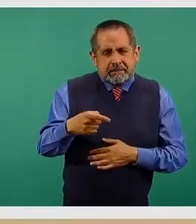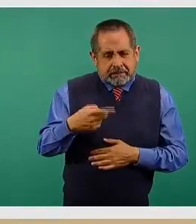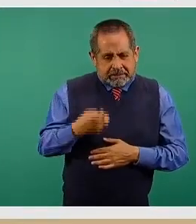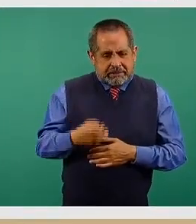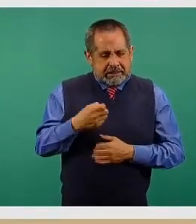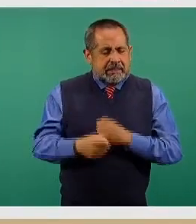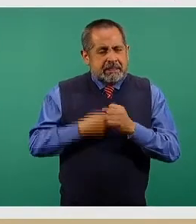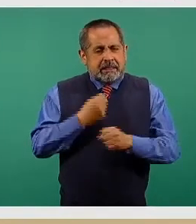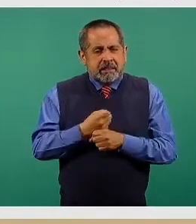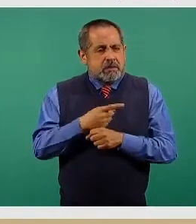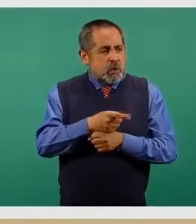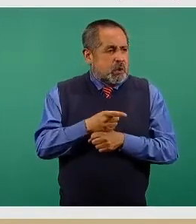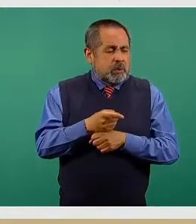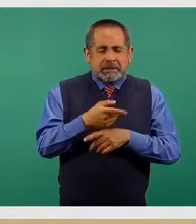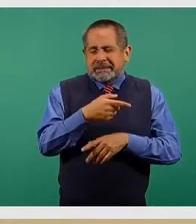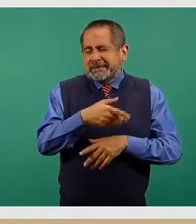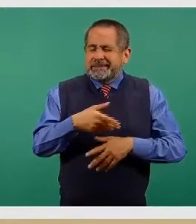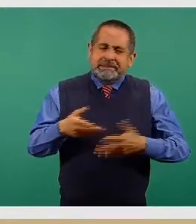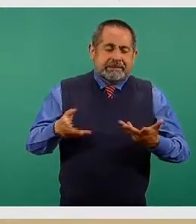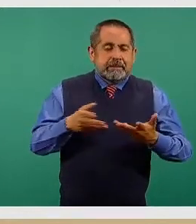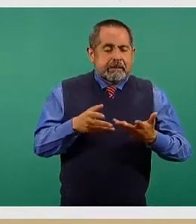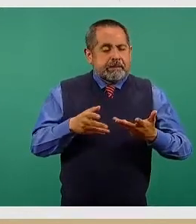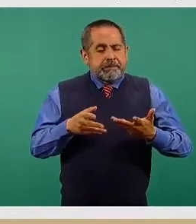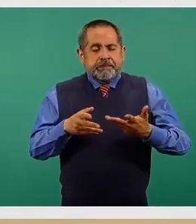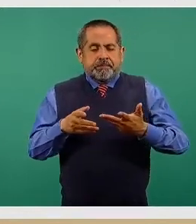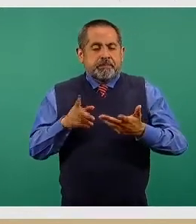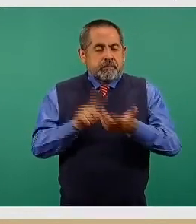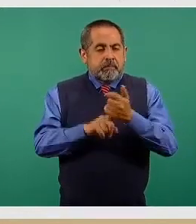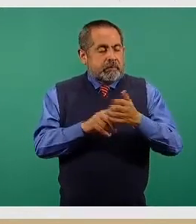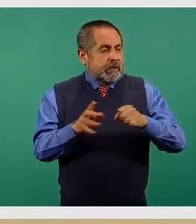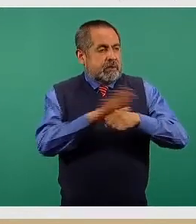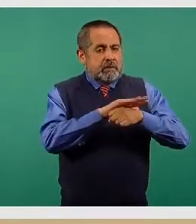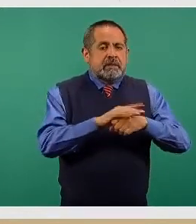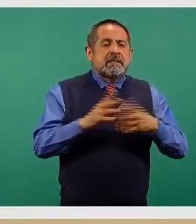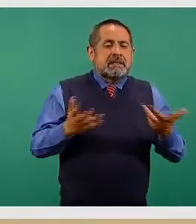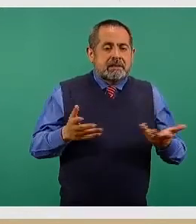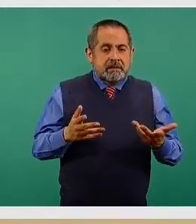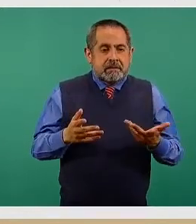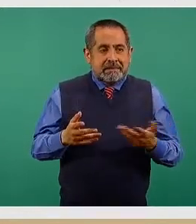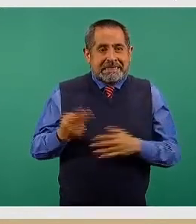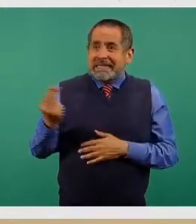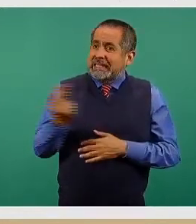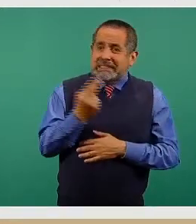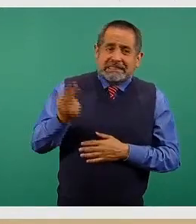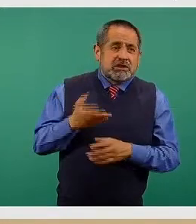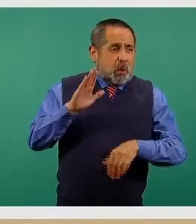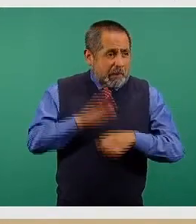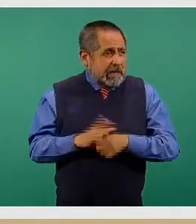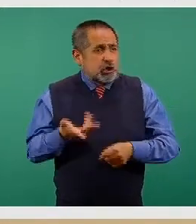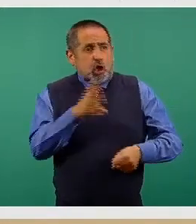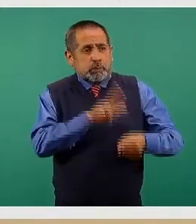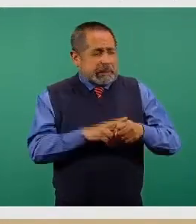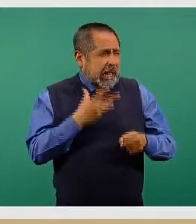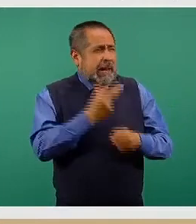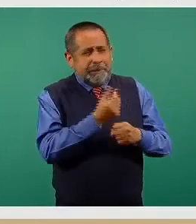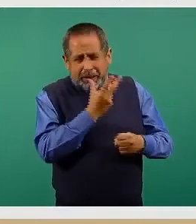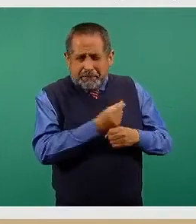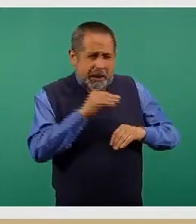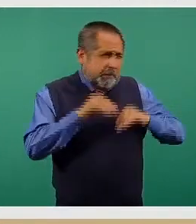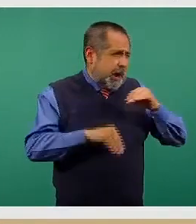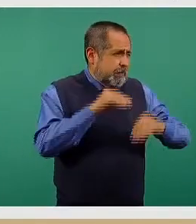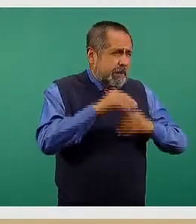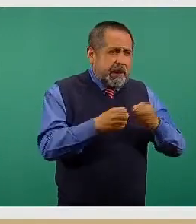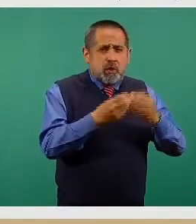año, de esta epidemia en nuestro país, surgió el tema de expansión hospitalaria, de reconversión, y